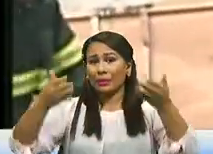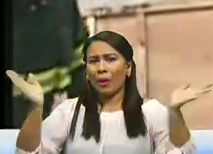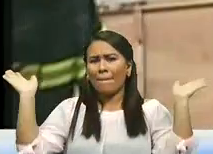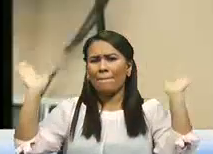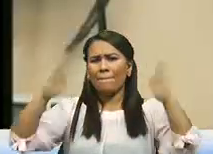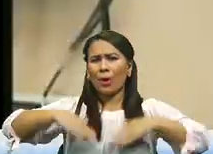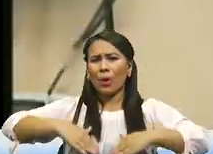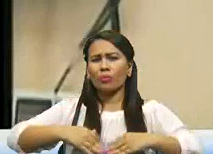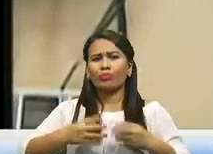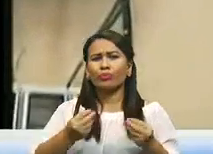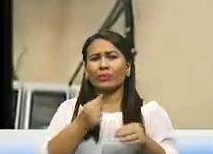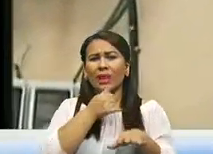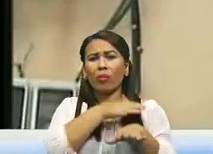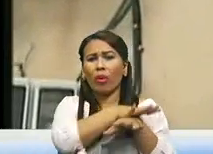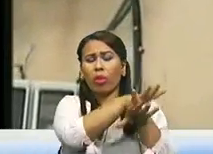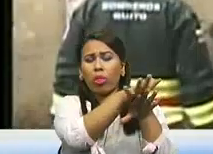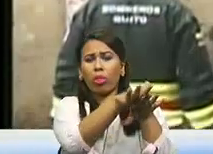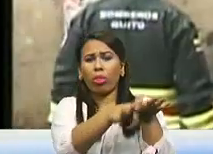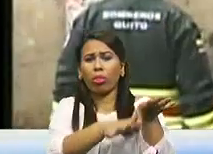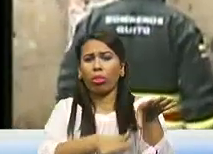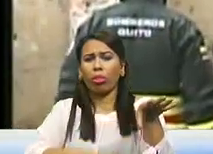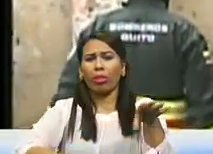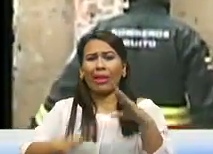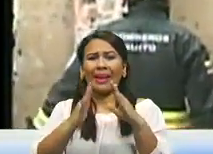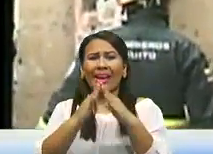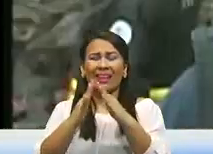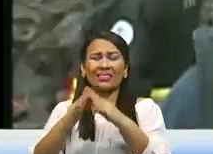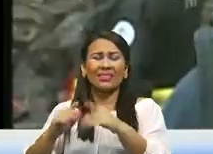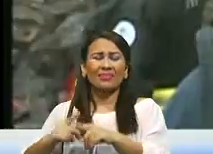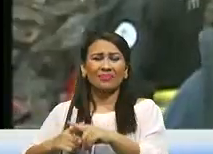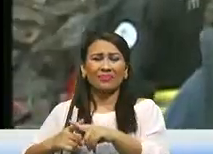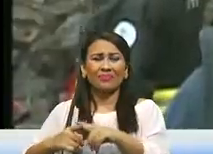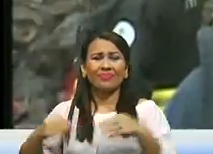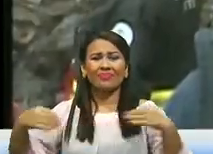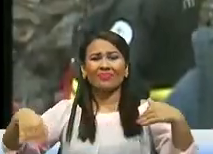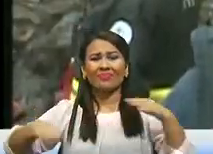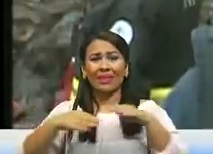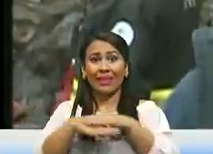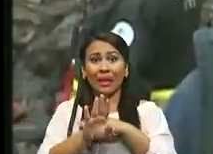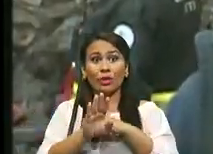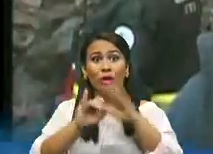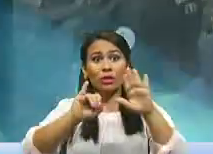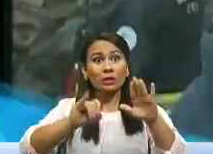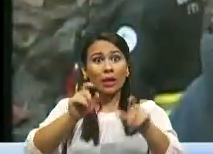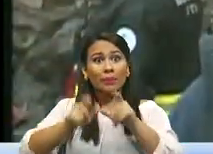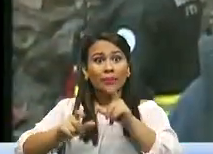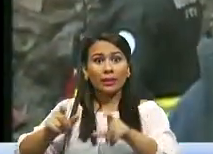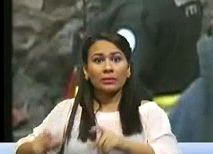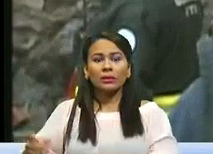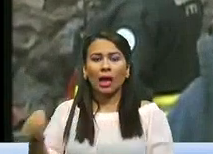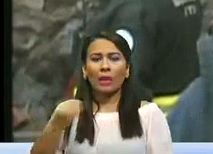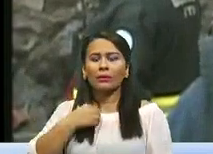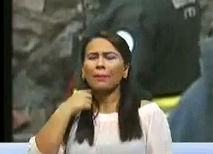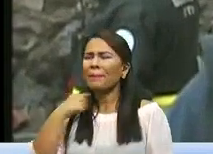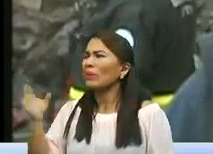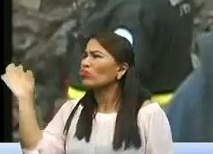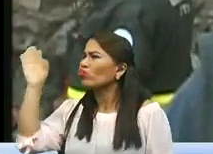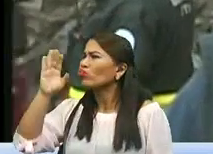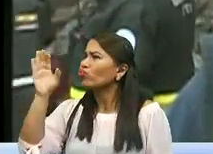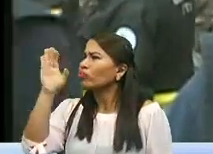caída de agua y se desplomó sobre viviendas de construcción mixta. En su interior estaban 6 personas que estaban reportadas como